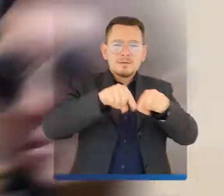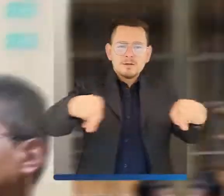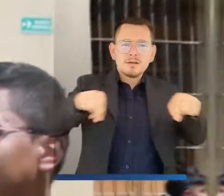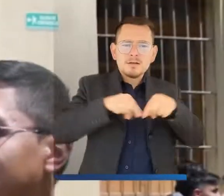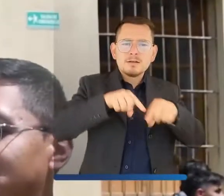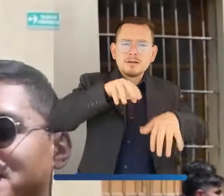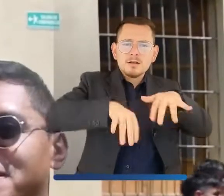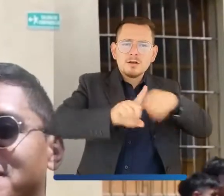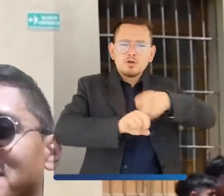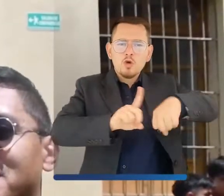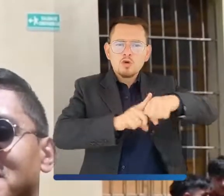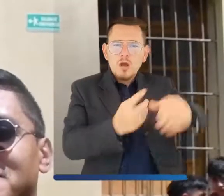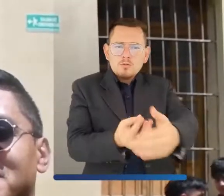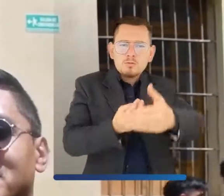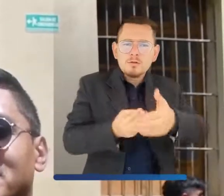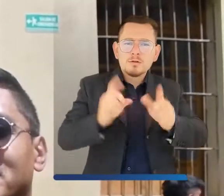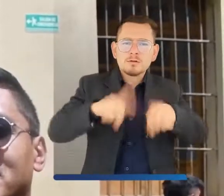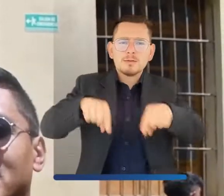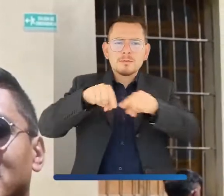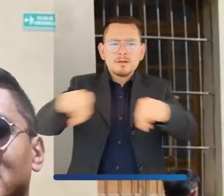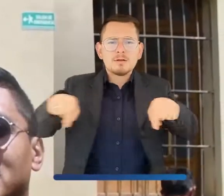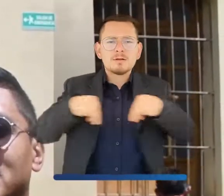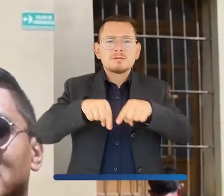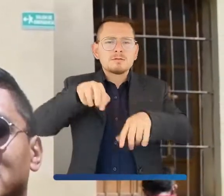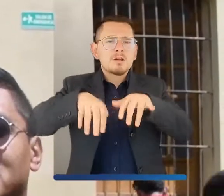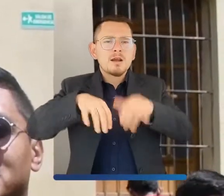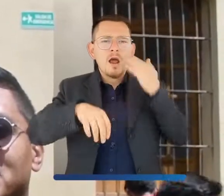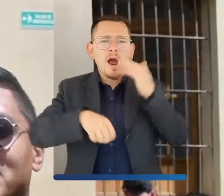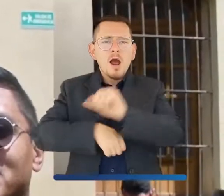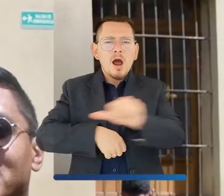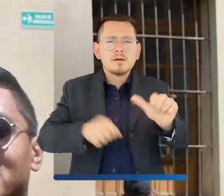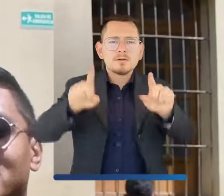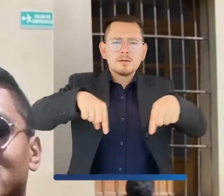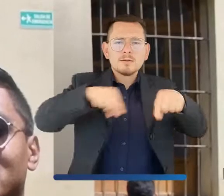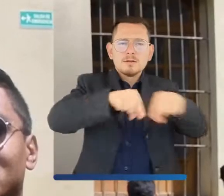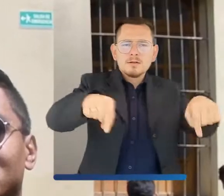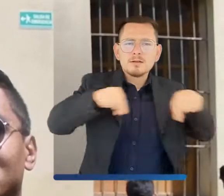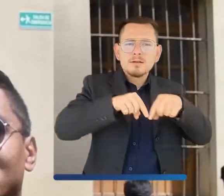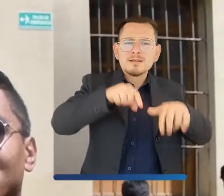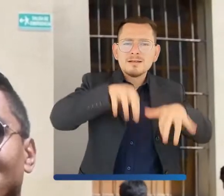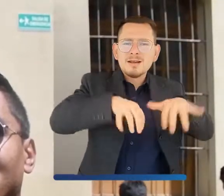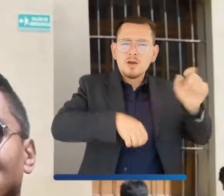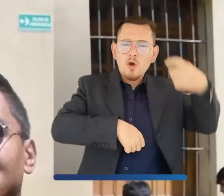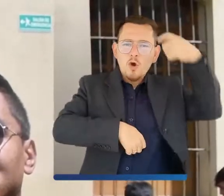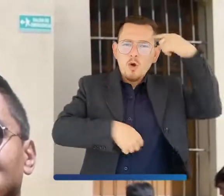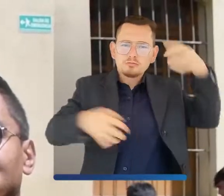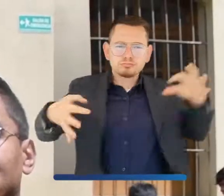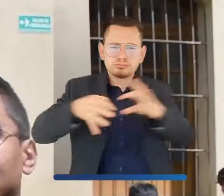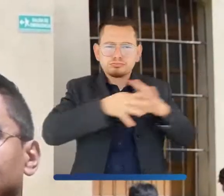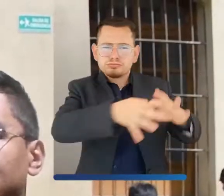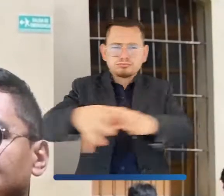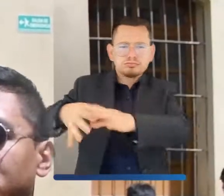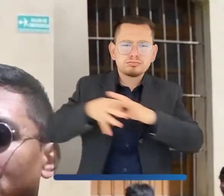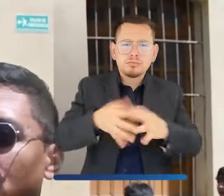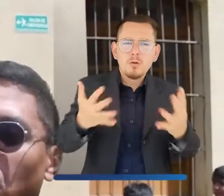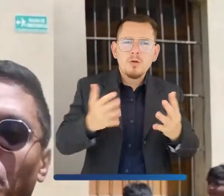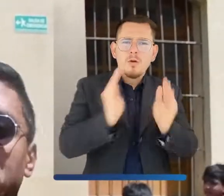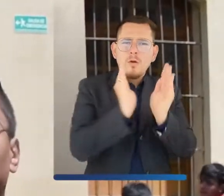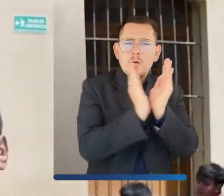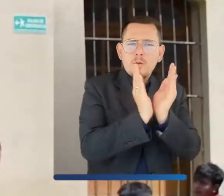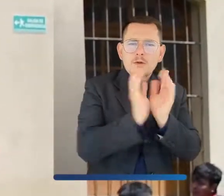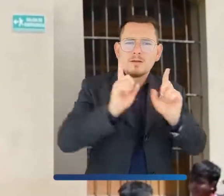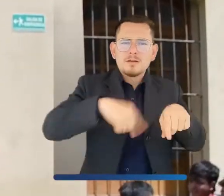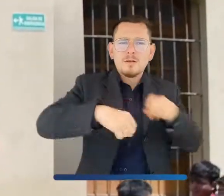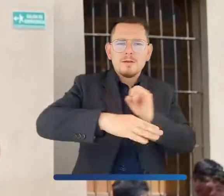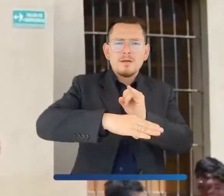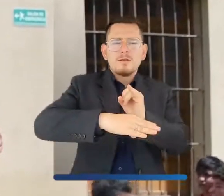cometa. ¿Algo quisieras a la cámara? ¿Algún saludo? ¿Algún regaño? ¿Algún lo que quieras a la cámara, a la alcaldía, al colegio, a Tunja? No, pues